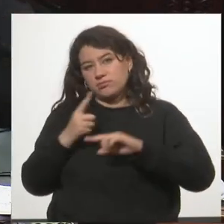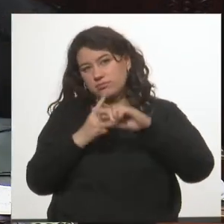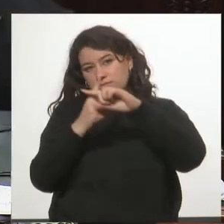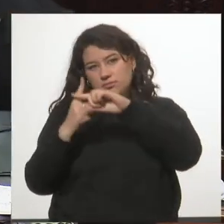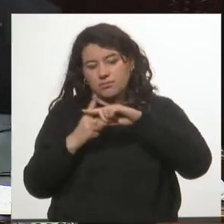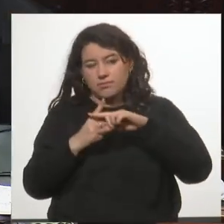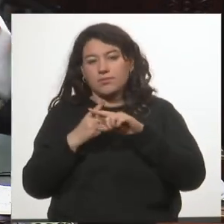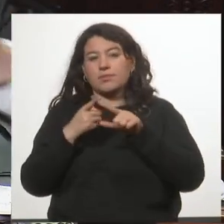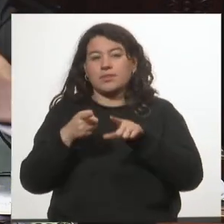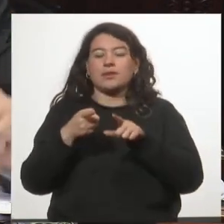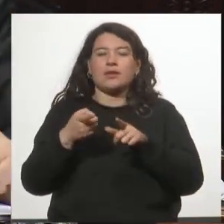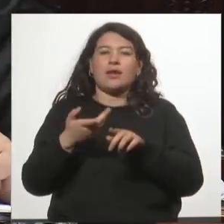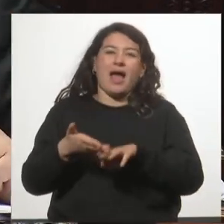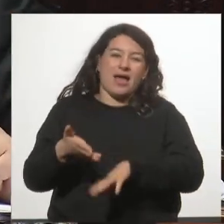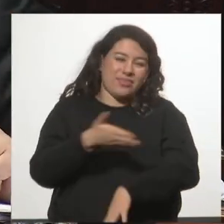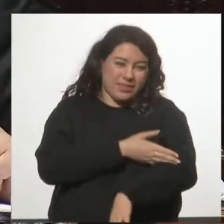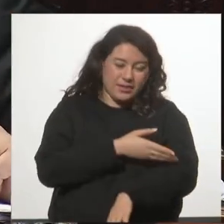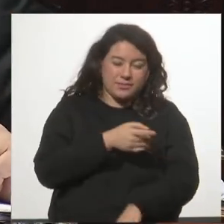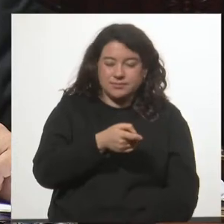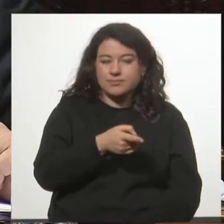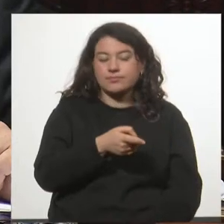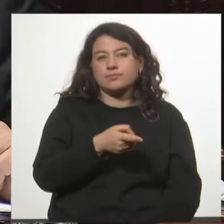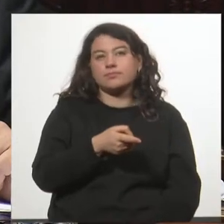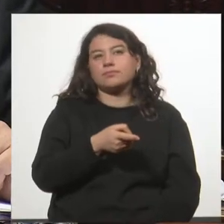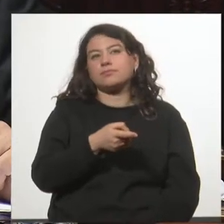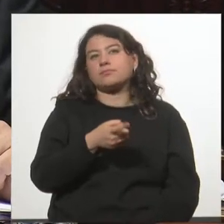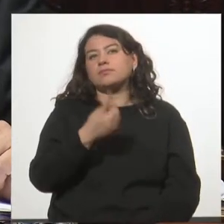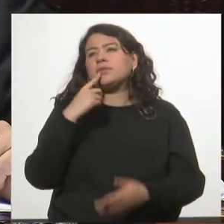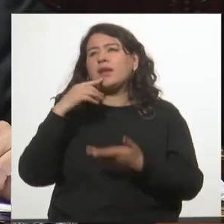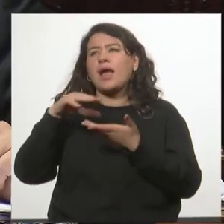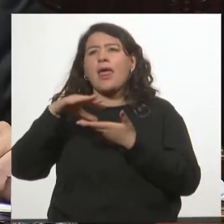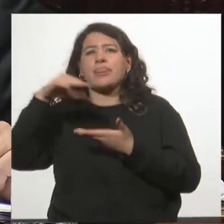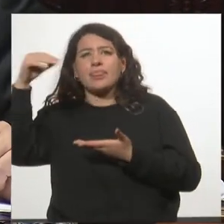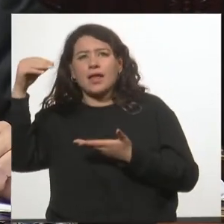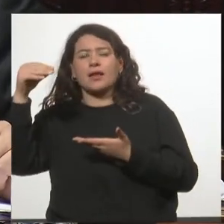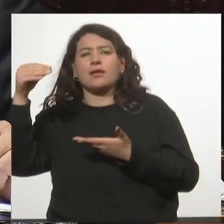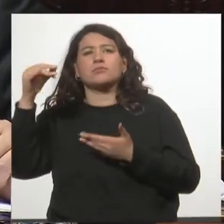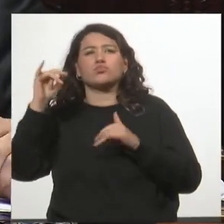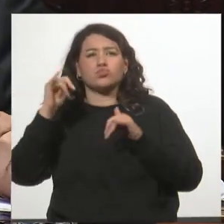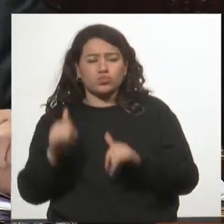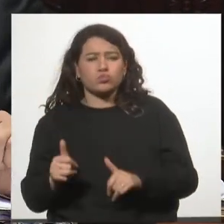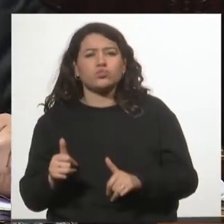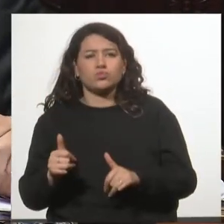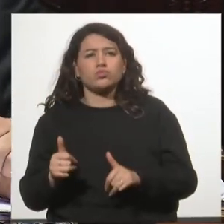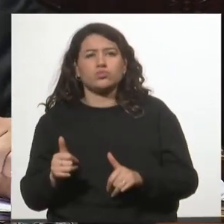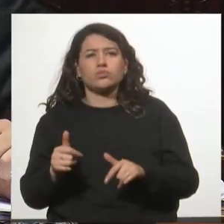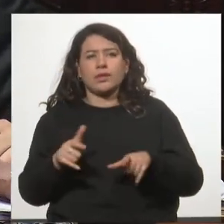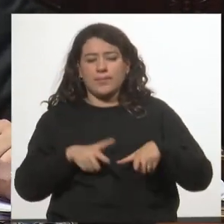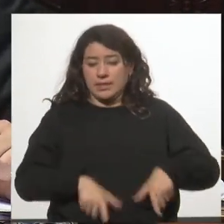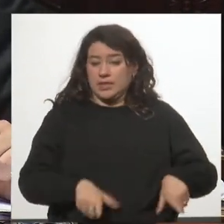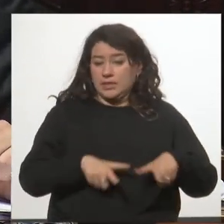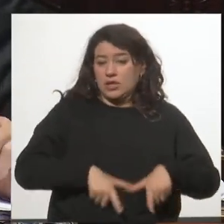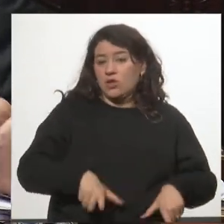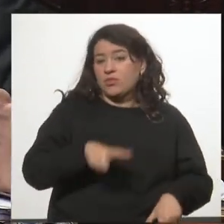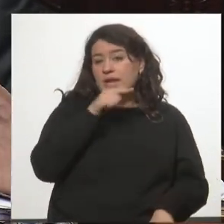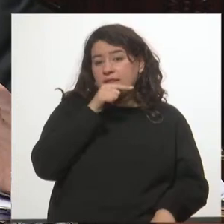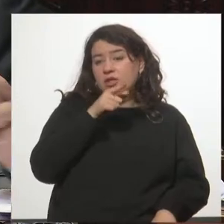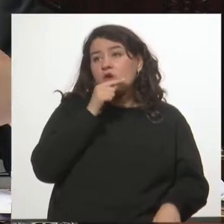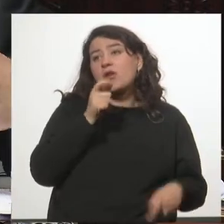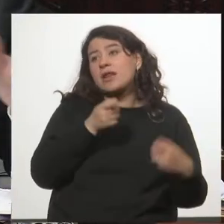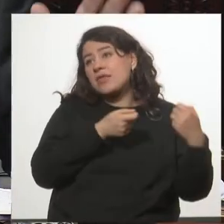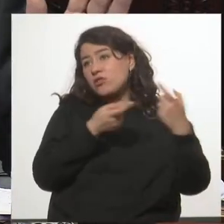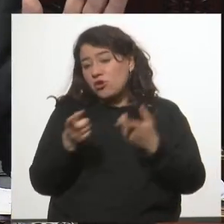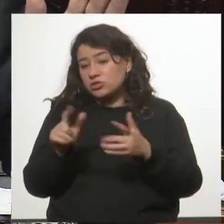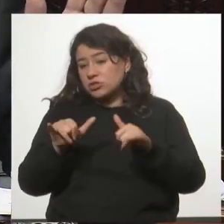dice que en ese acto ante el recibió del ministerio del interior las